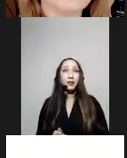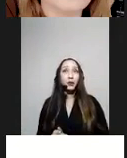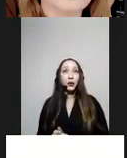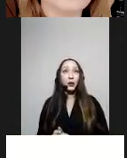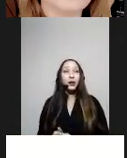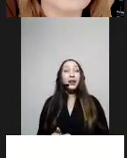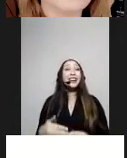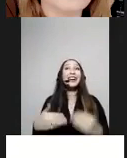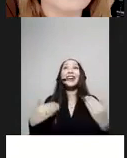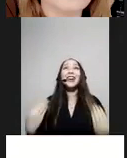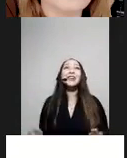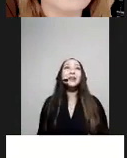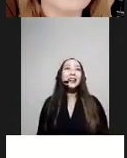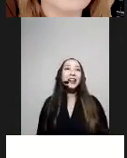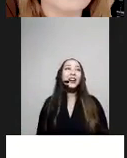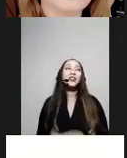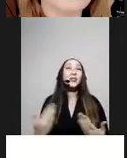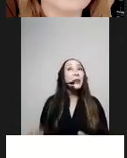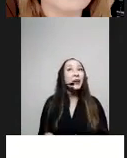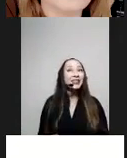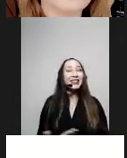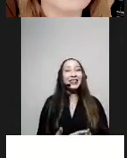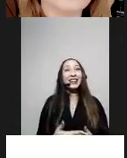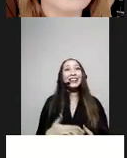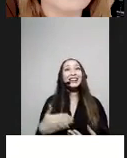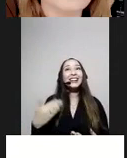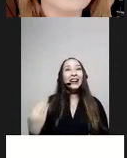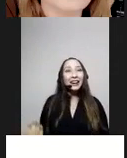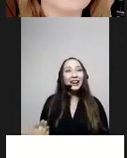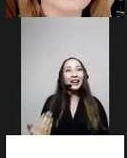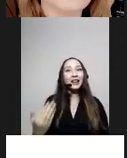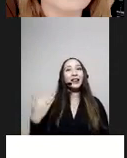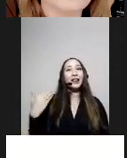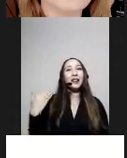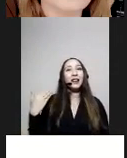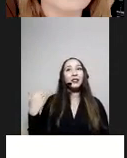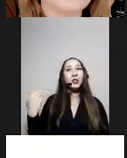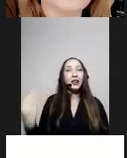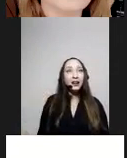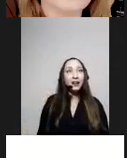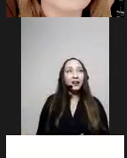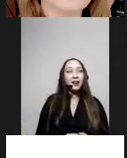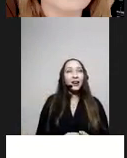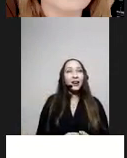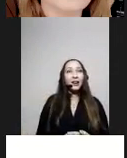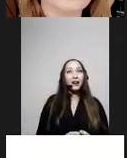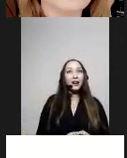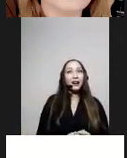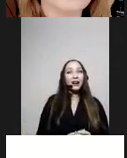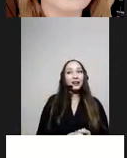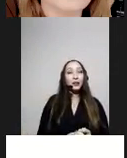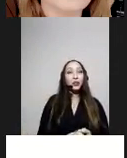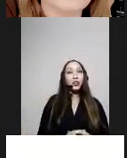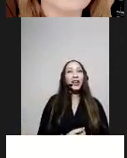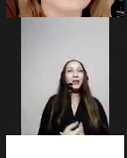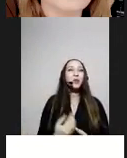esa situación. ¿Y qué es más liderazgo si no es más que liderar y gestionar